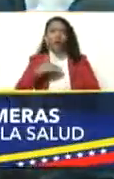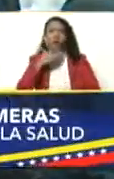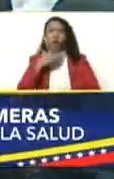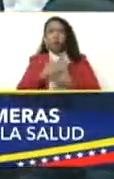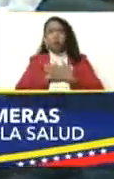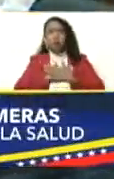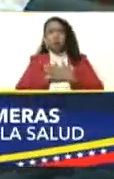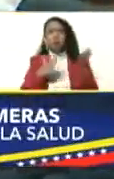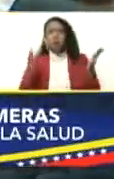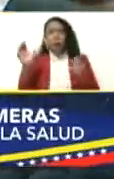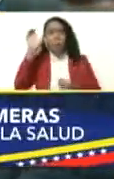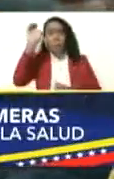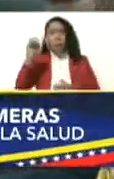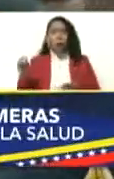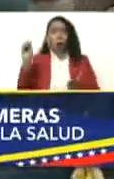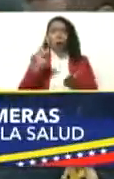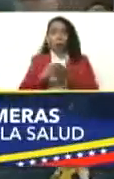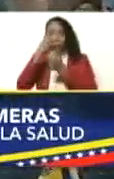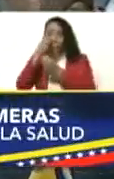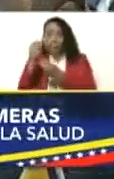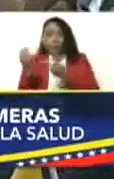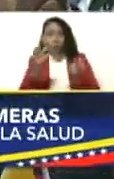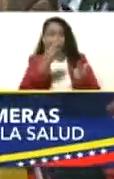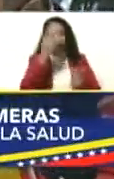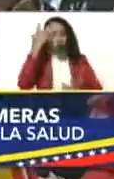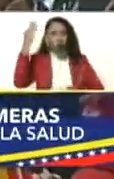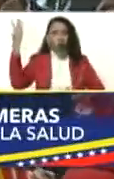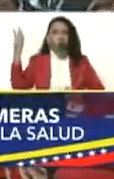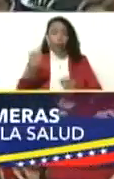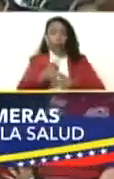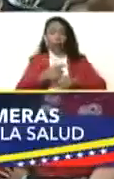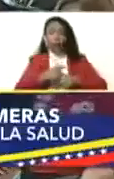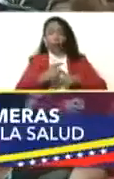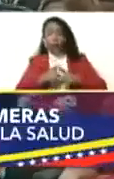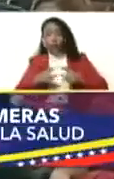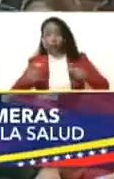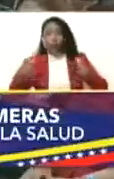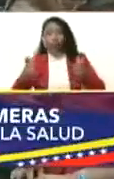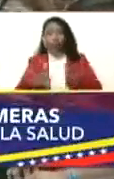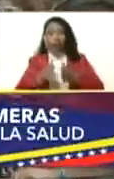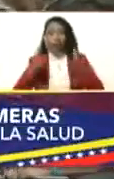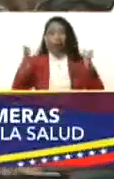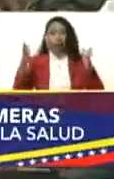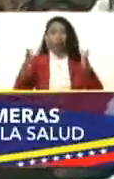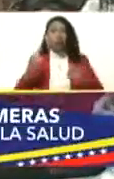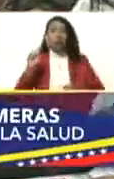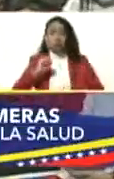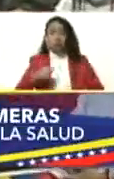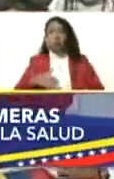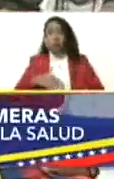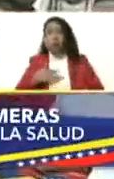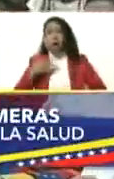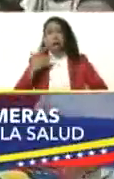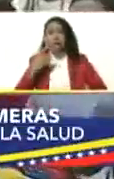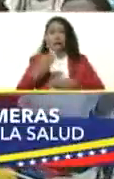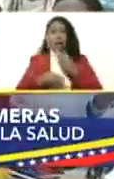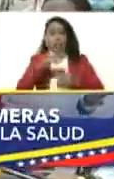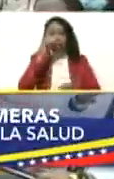la patria nos invita a soñar y a crecer en grande, porque sí es posible hacer ejercicio de nuestras profesiones